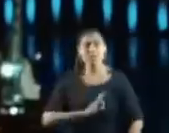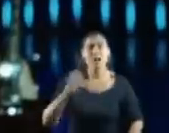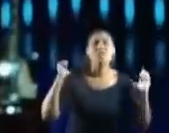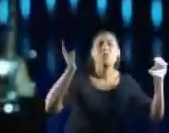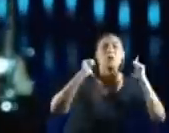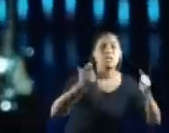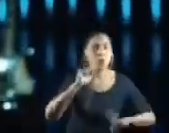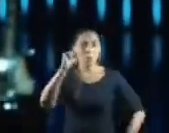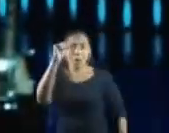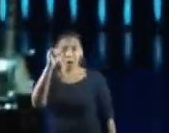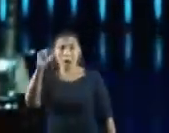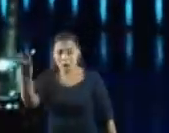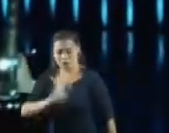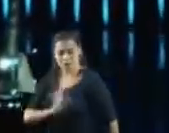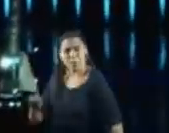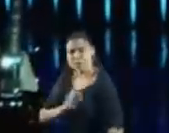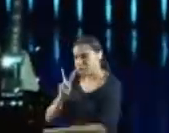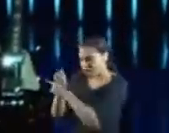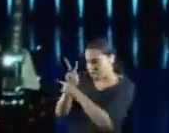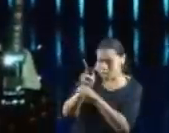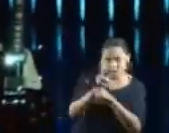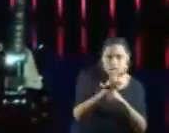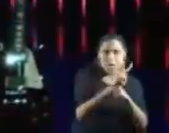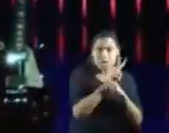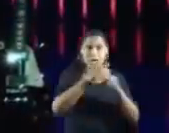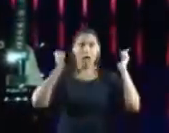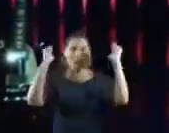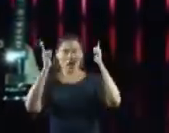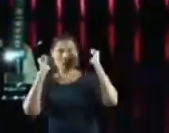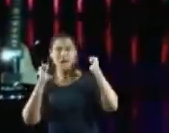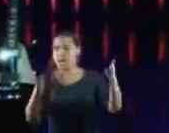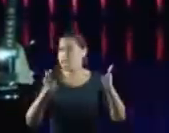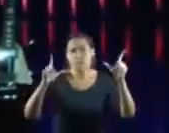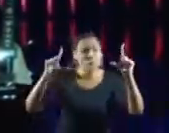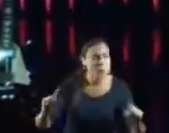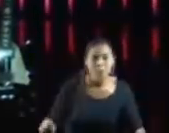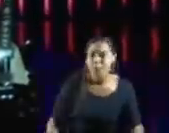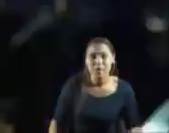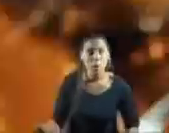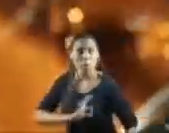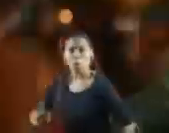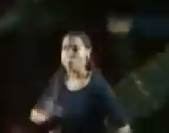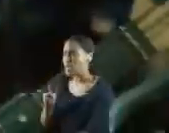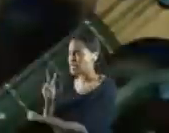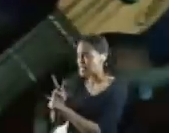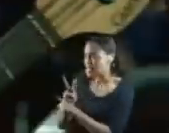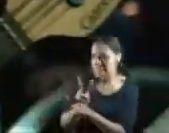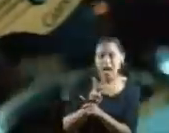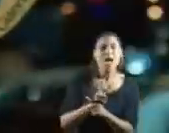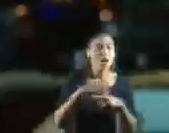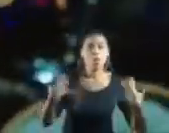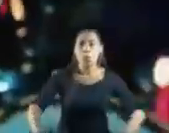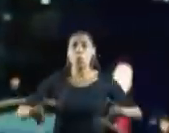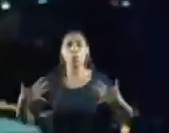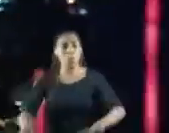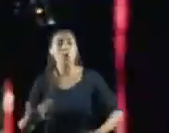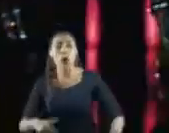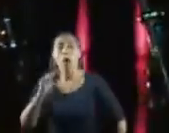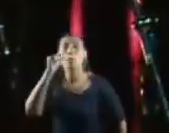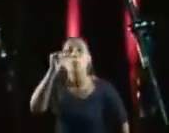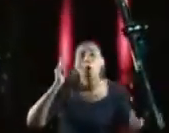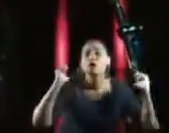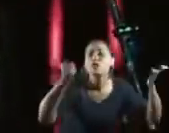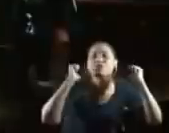Mucha policía, poca diversión. Mucha policía, poca diversión. Mucha policía,